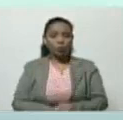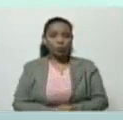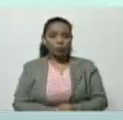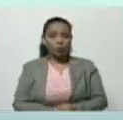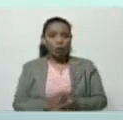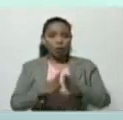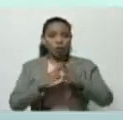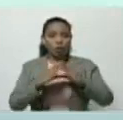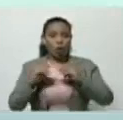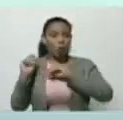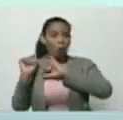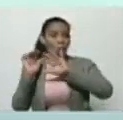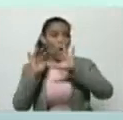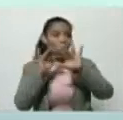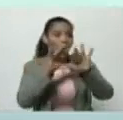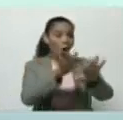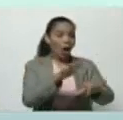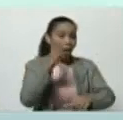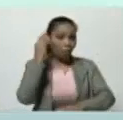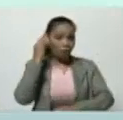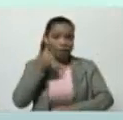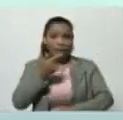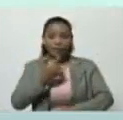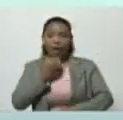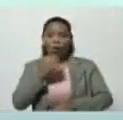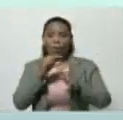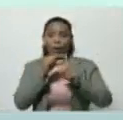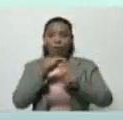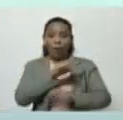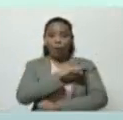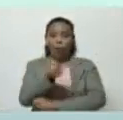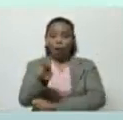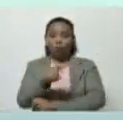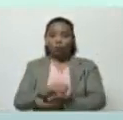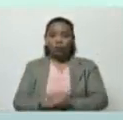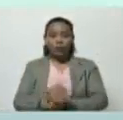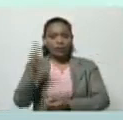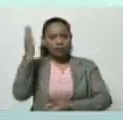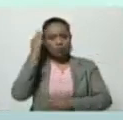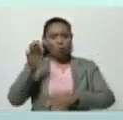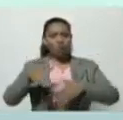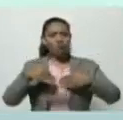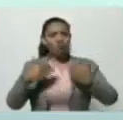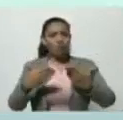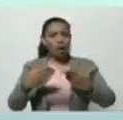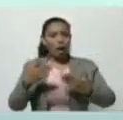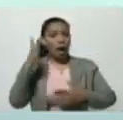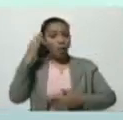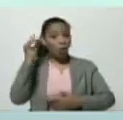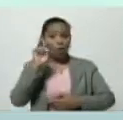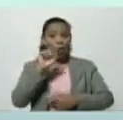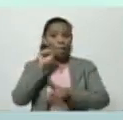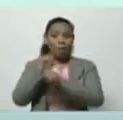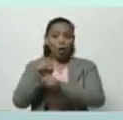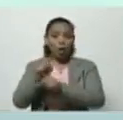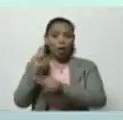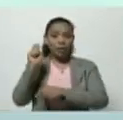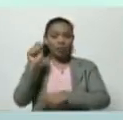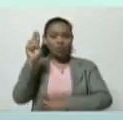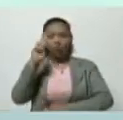Todos salimos corriendo. Sabemos cuál es la dirección. La mujer no abandona la tarea nunca.